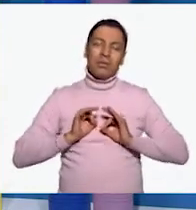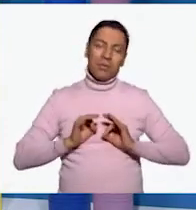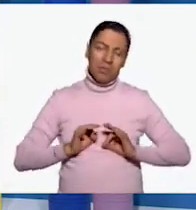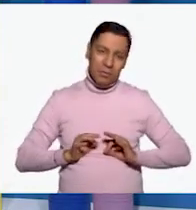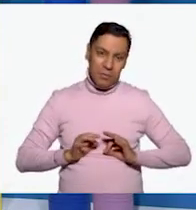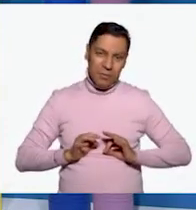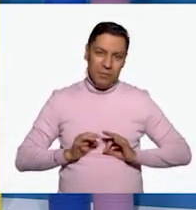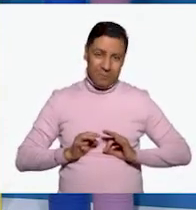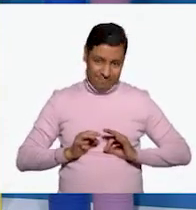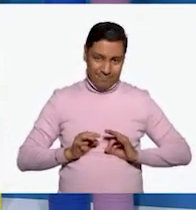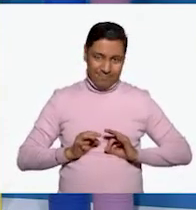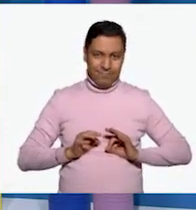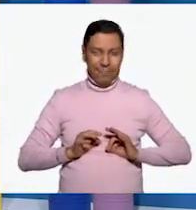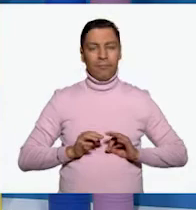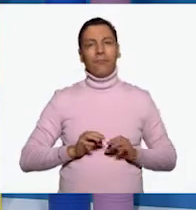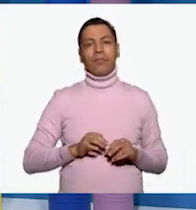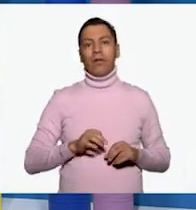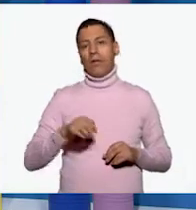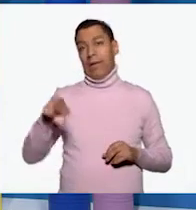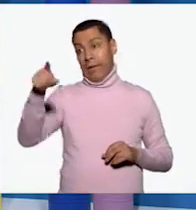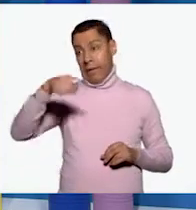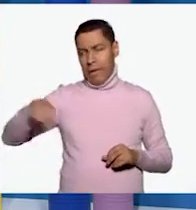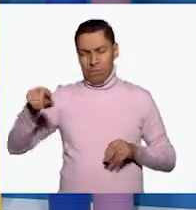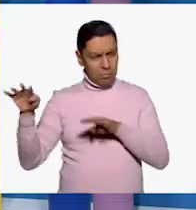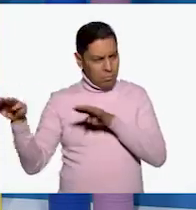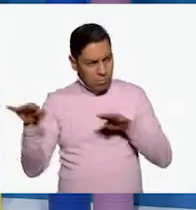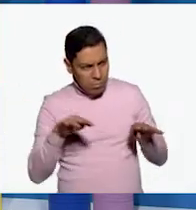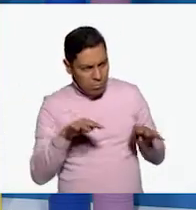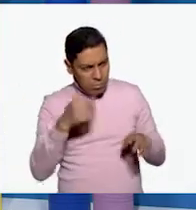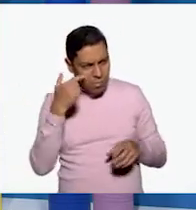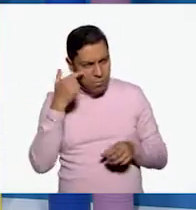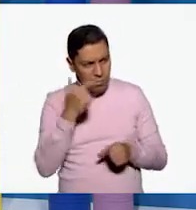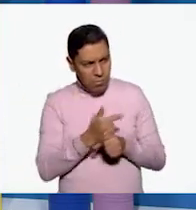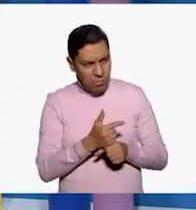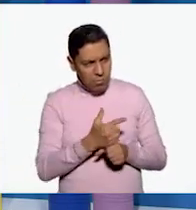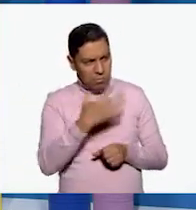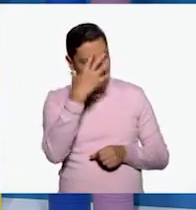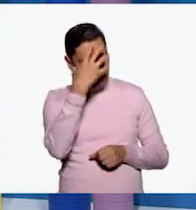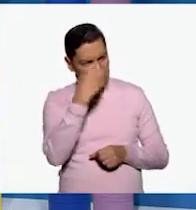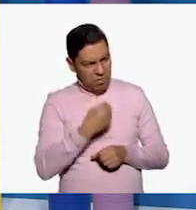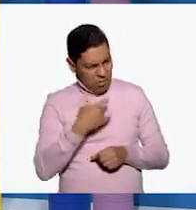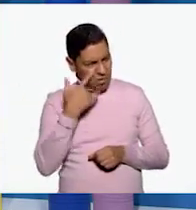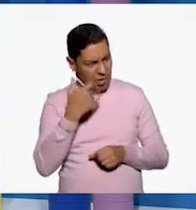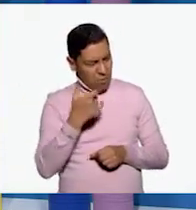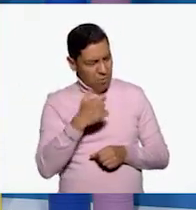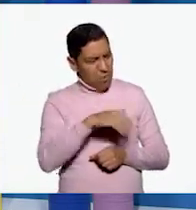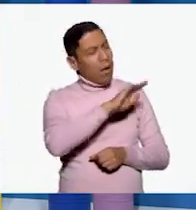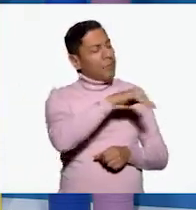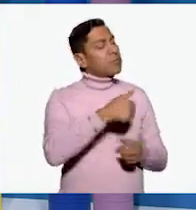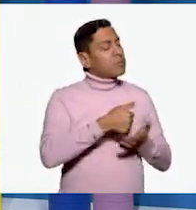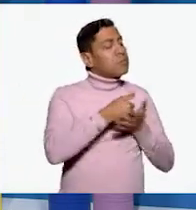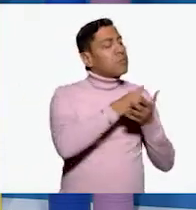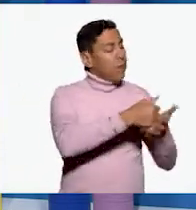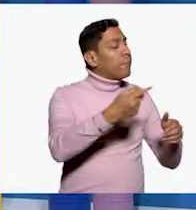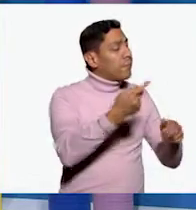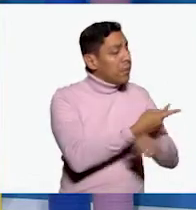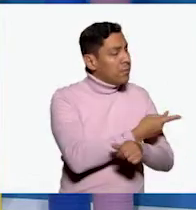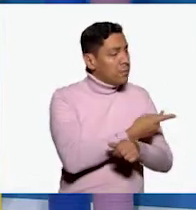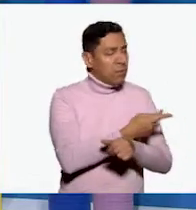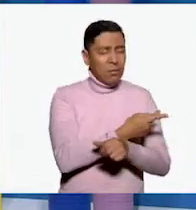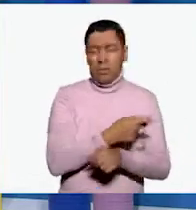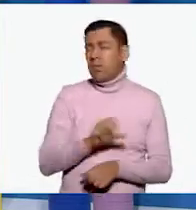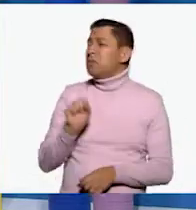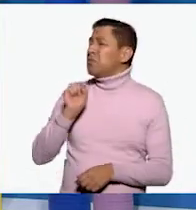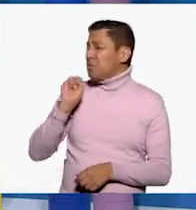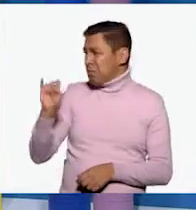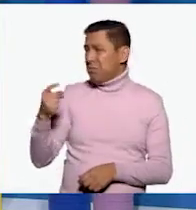los demás identifiquen cómo te sientes y te puedan apoyar. Todo esto son cosas que estamos descubriendo junto con los niños y